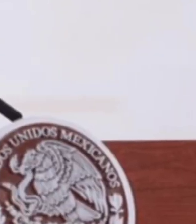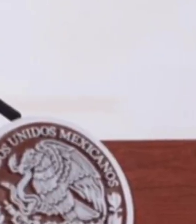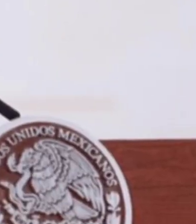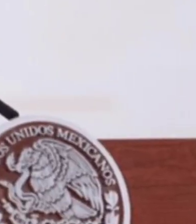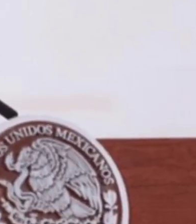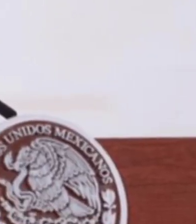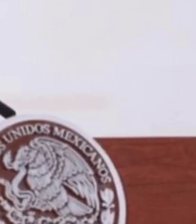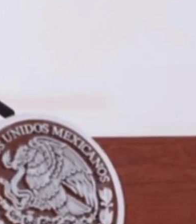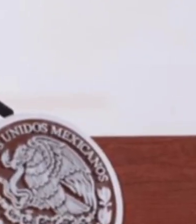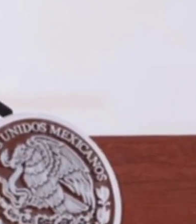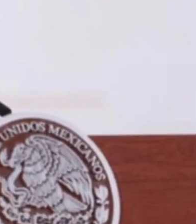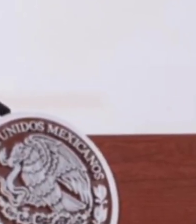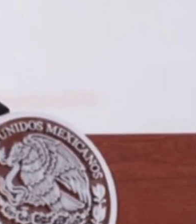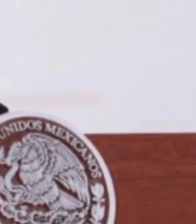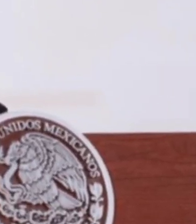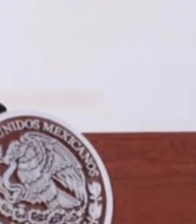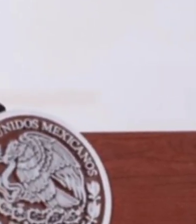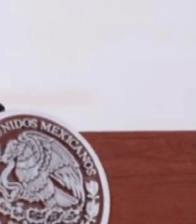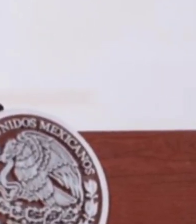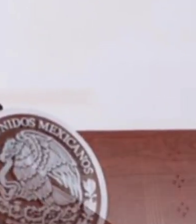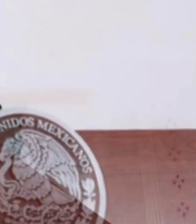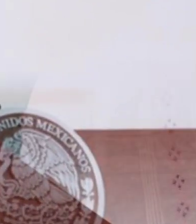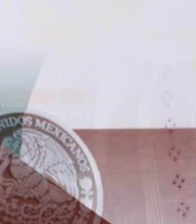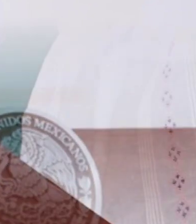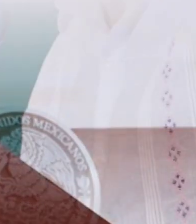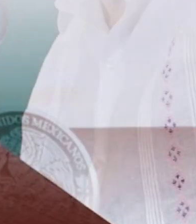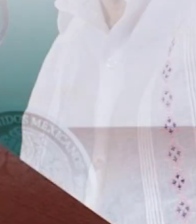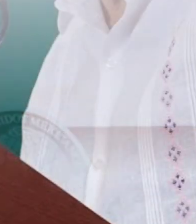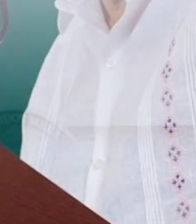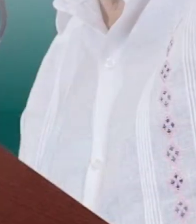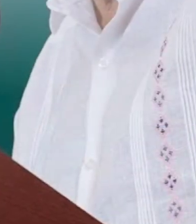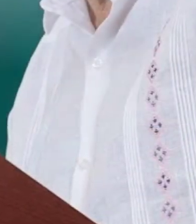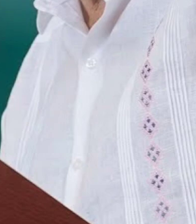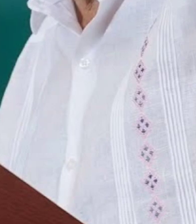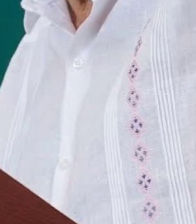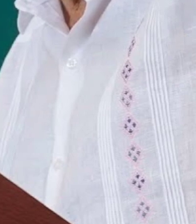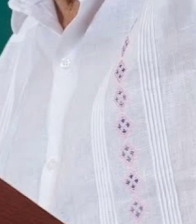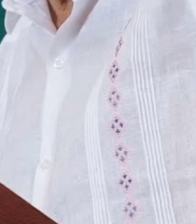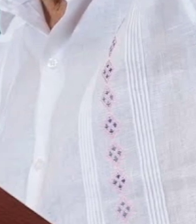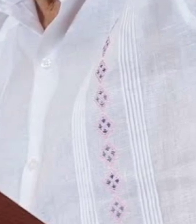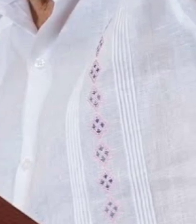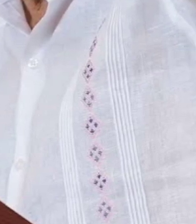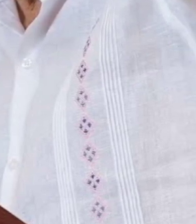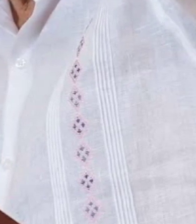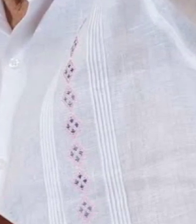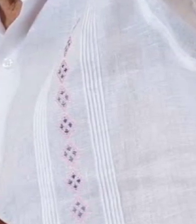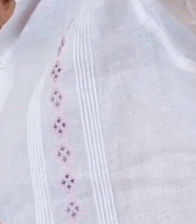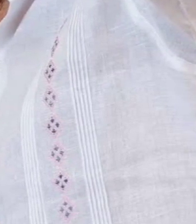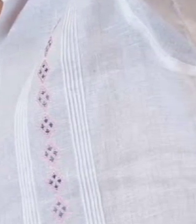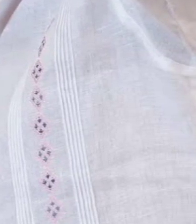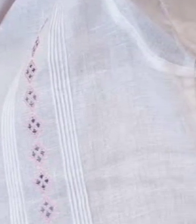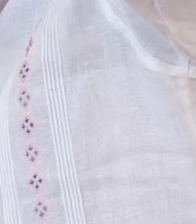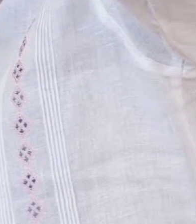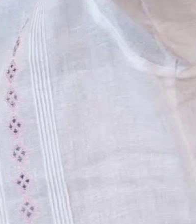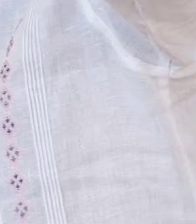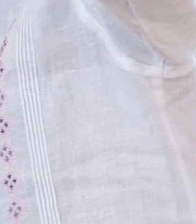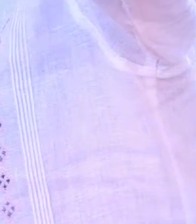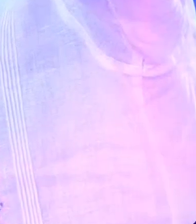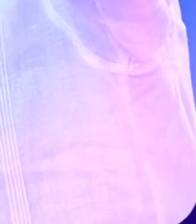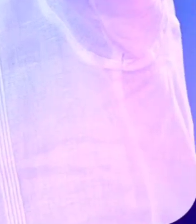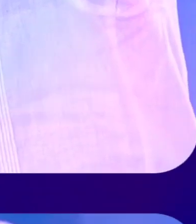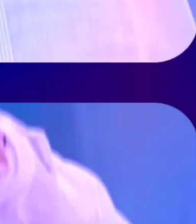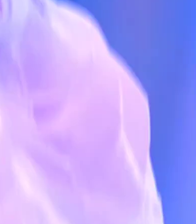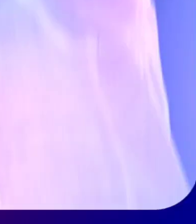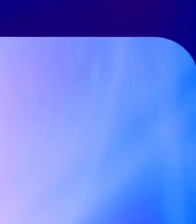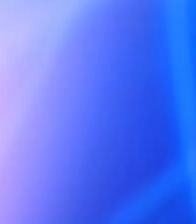El presidente de México, Andrés Manuel López Obrador, dijo que le queda muy poco tiempo en la presidencia, por lo